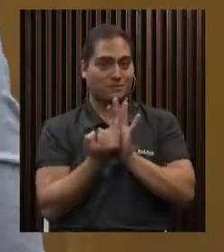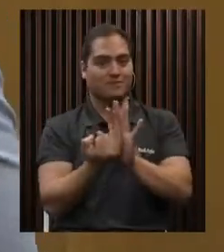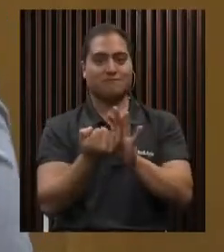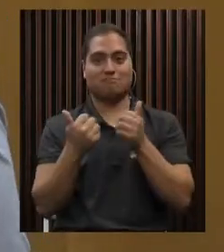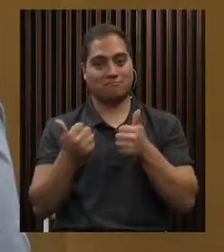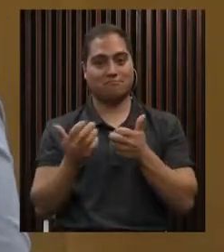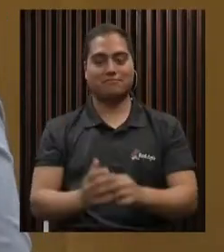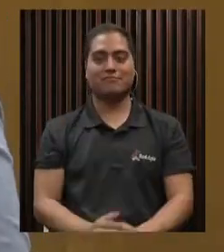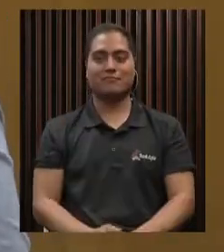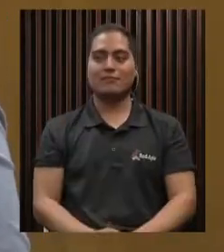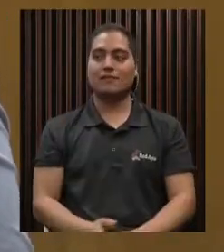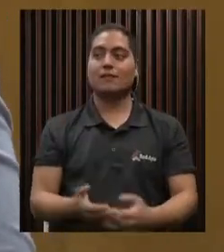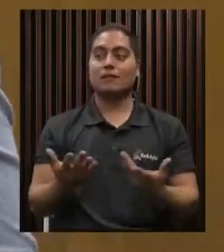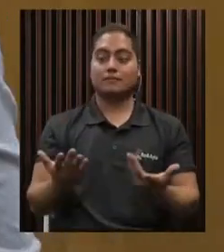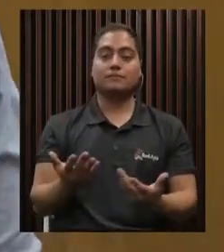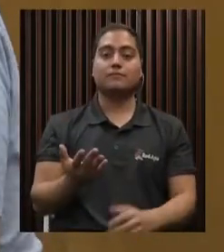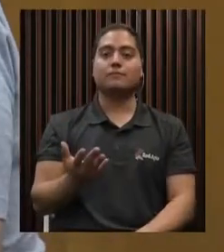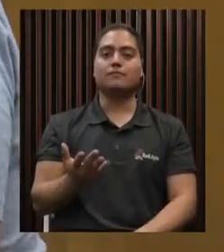Y quiere